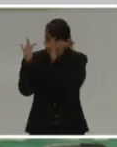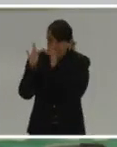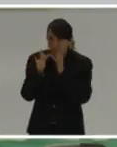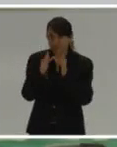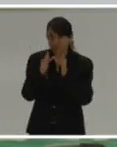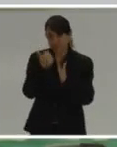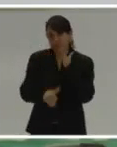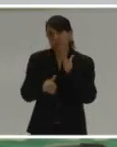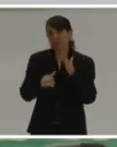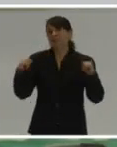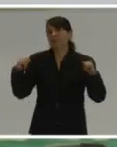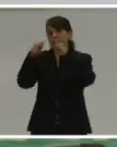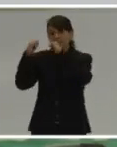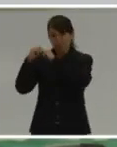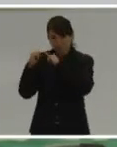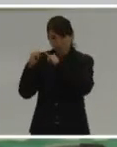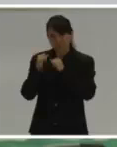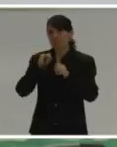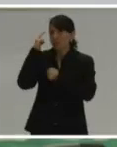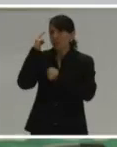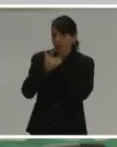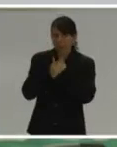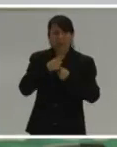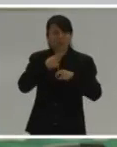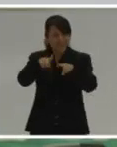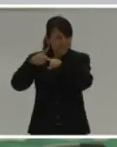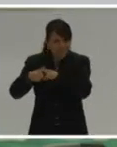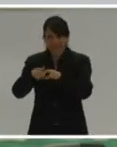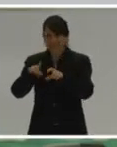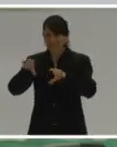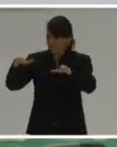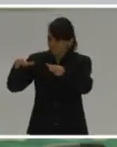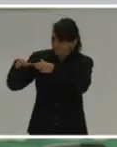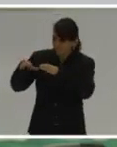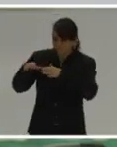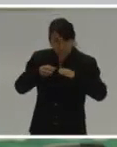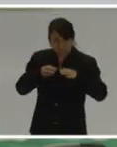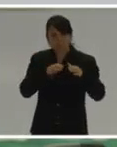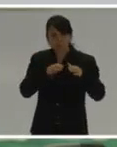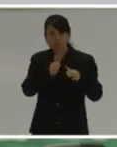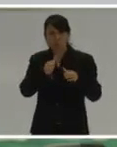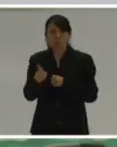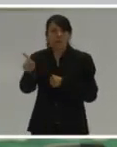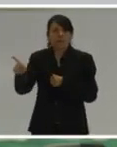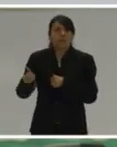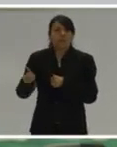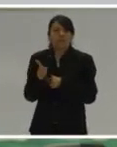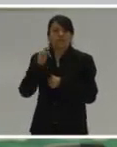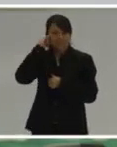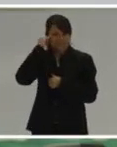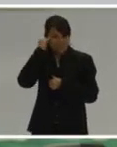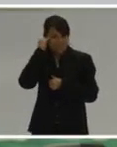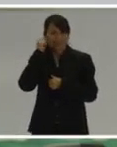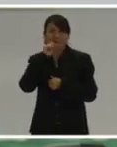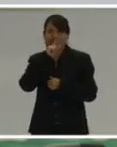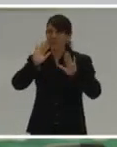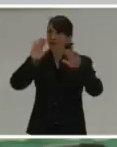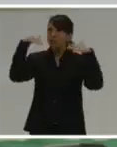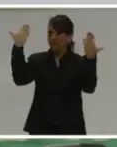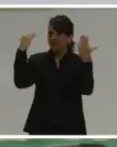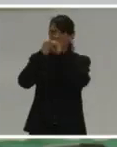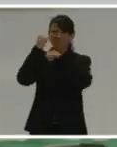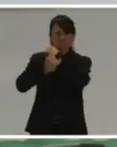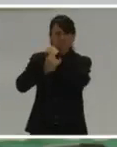buen aliado, ¿verdad?, todas esas instancias, ¿no?, con los pueblos indígenas, instancias de